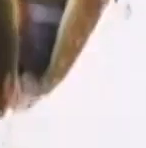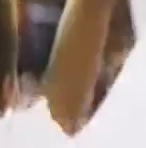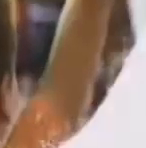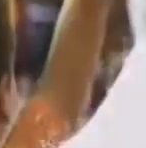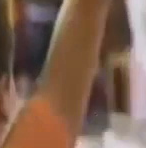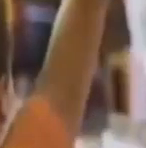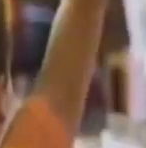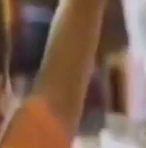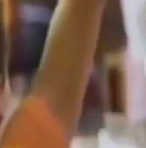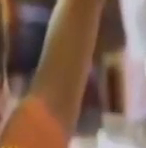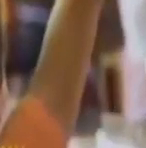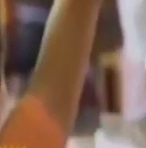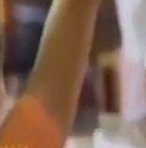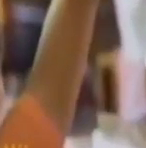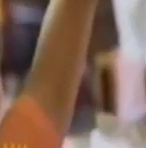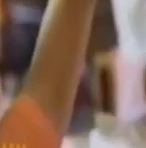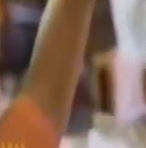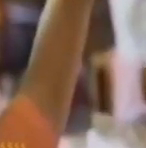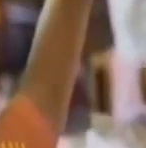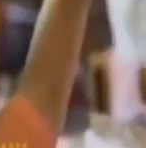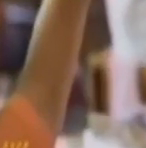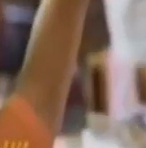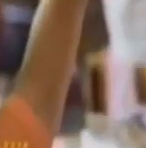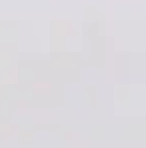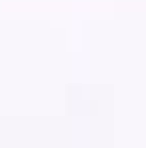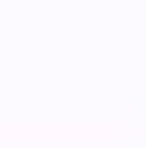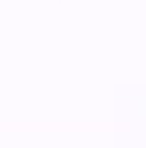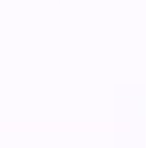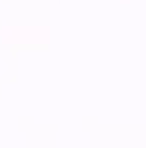A continuación, matemática, tercero básico.